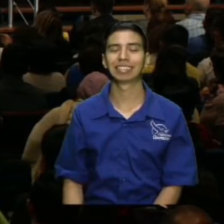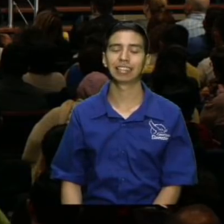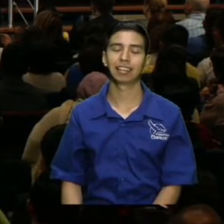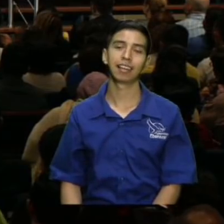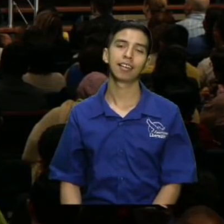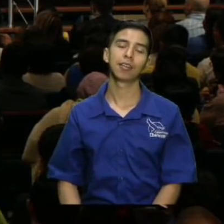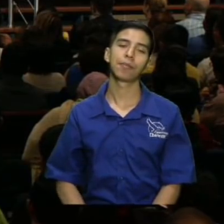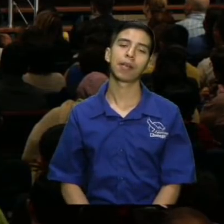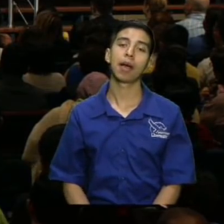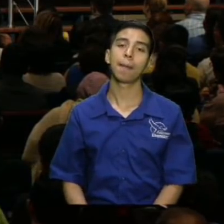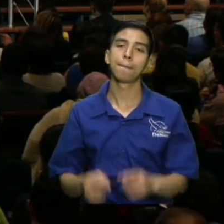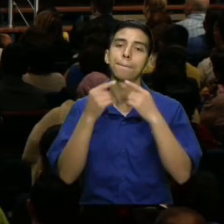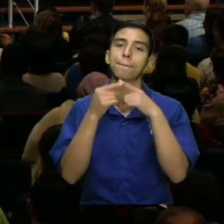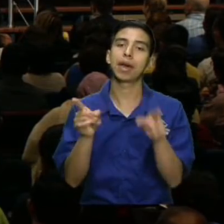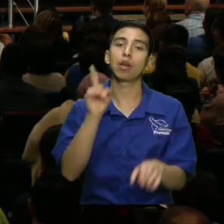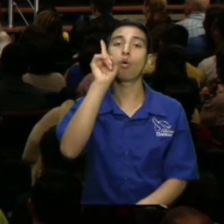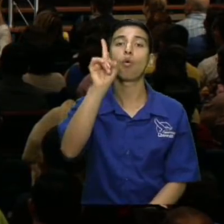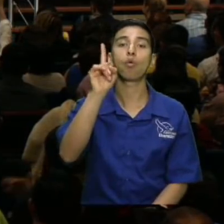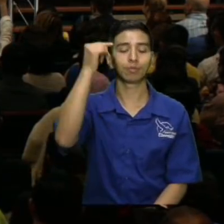Pero